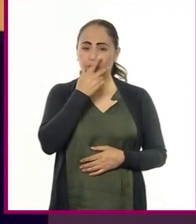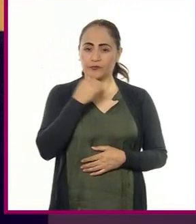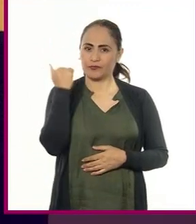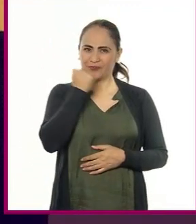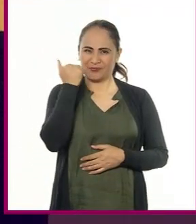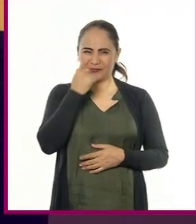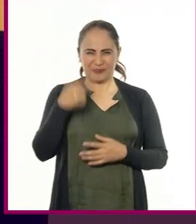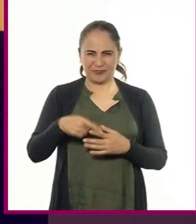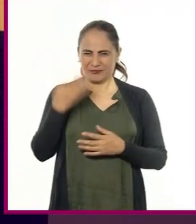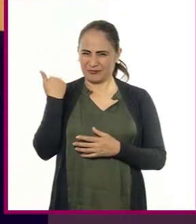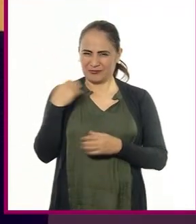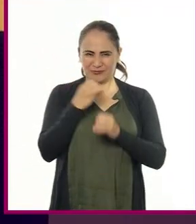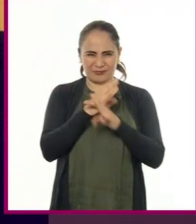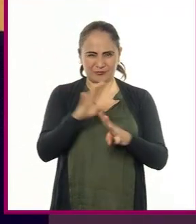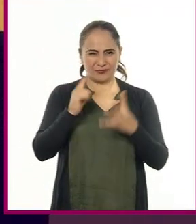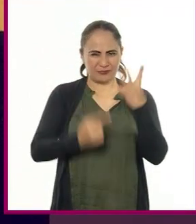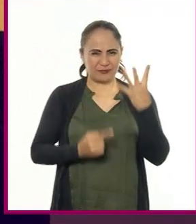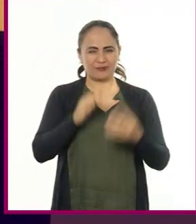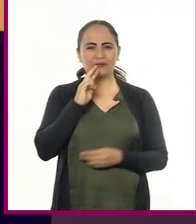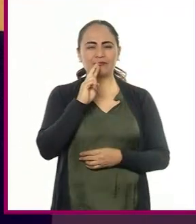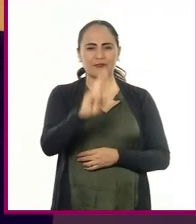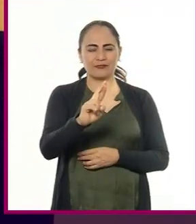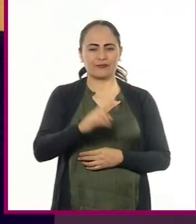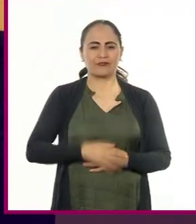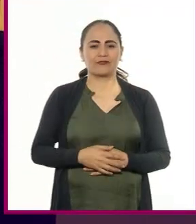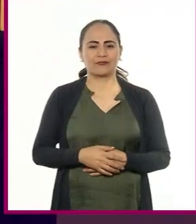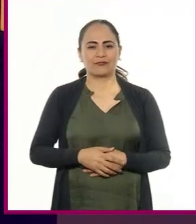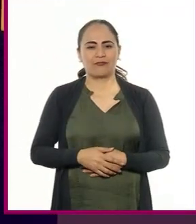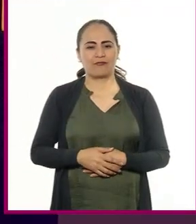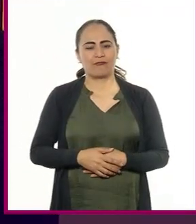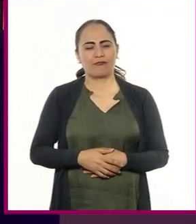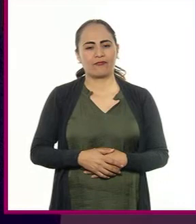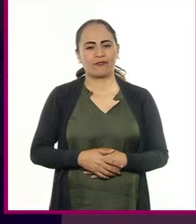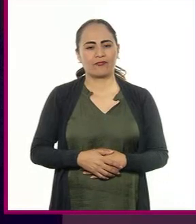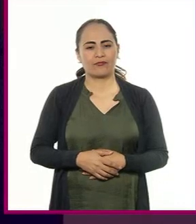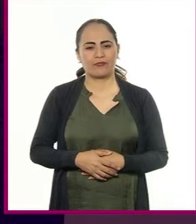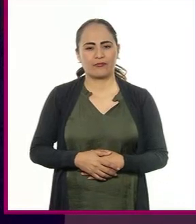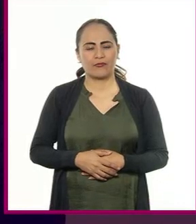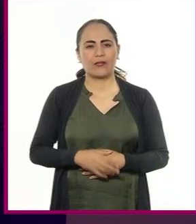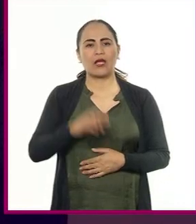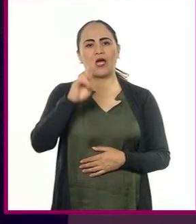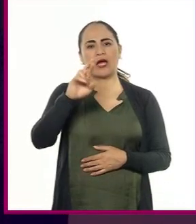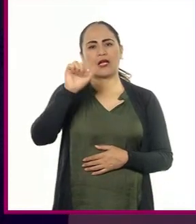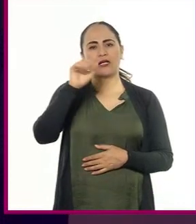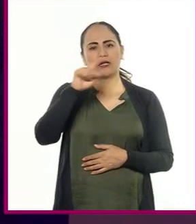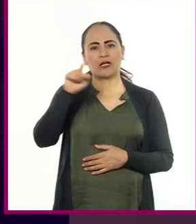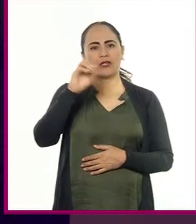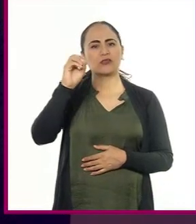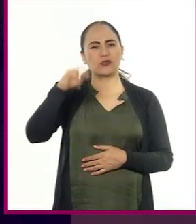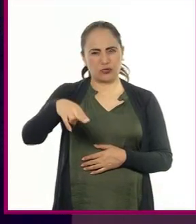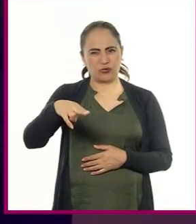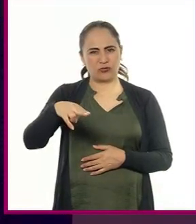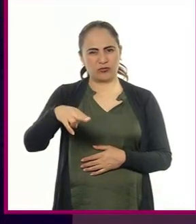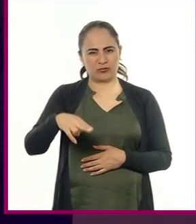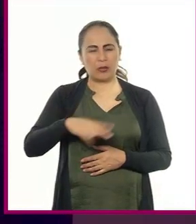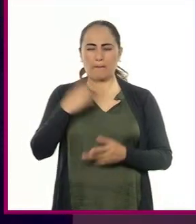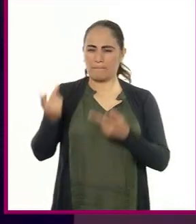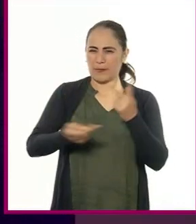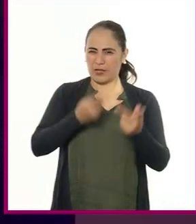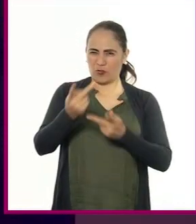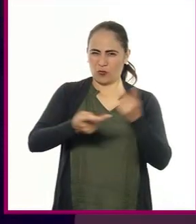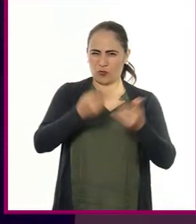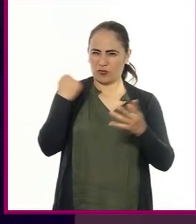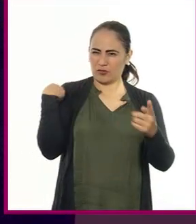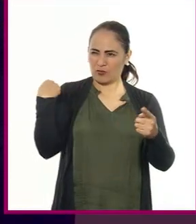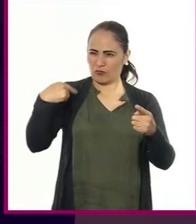dato anterior se responde: ¿cuál ha sido el comportamiento de la razón a partir del censo y los